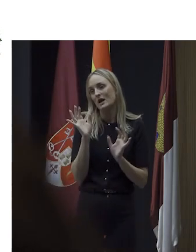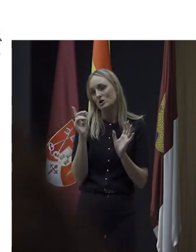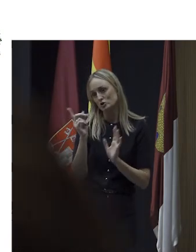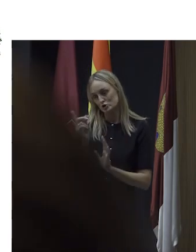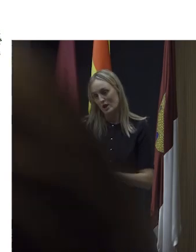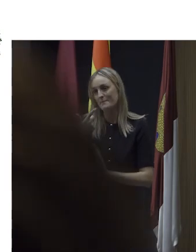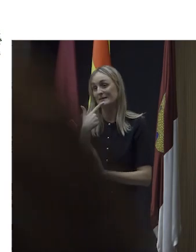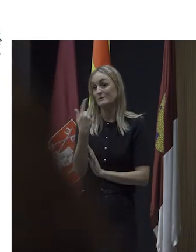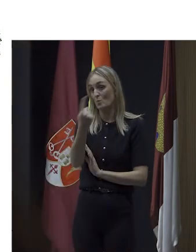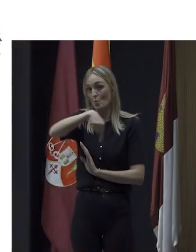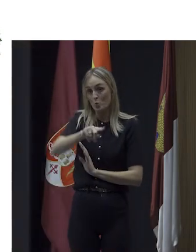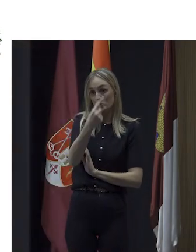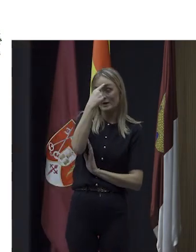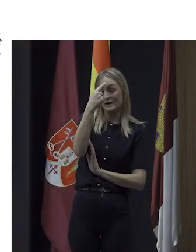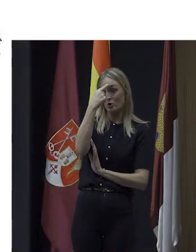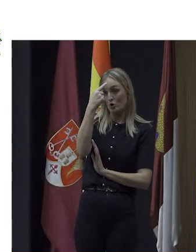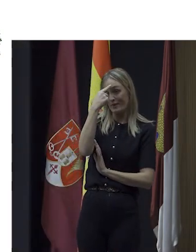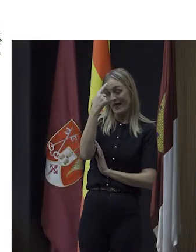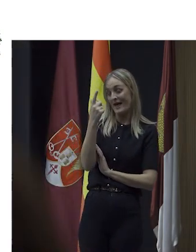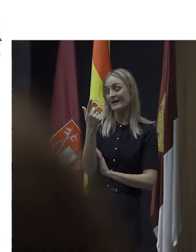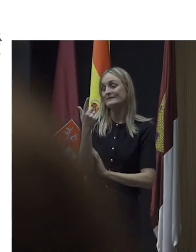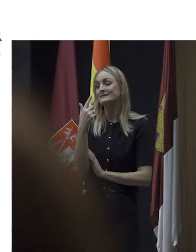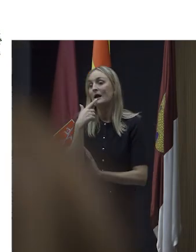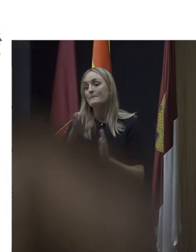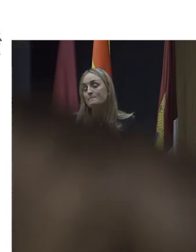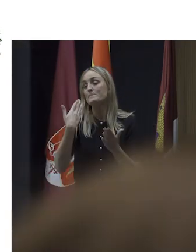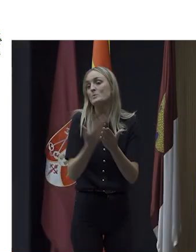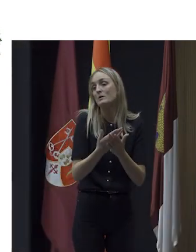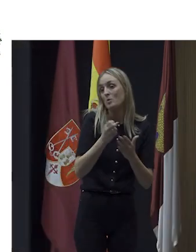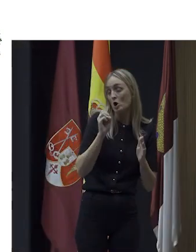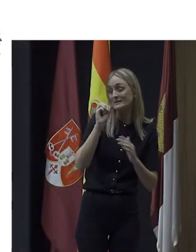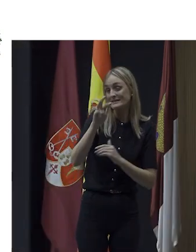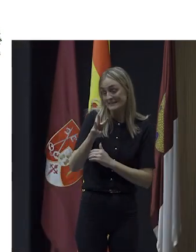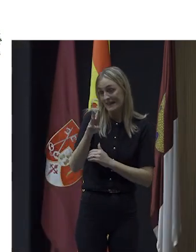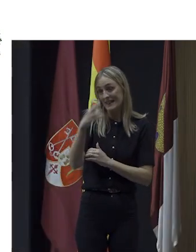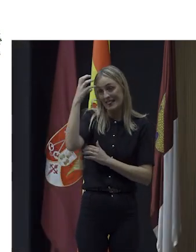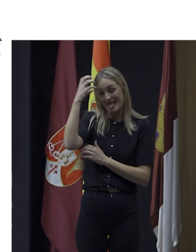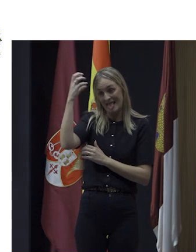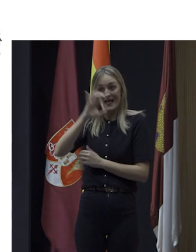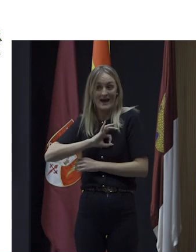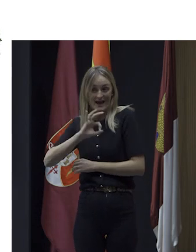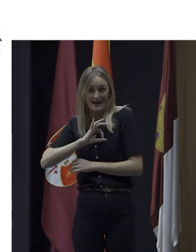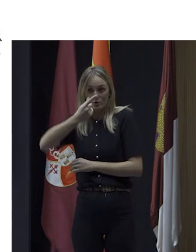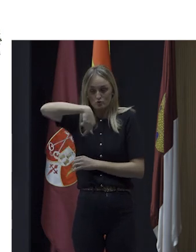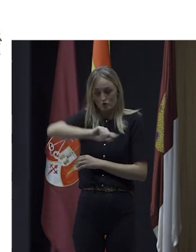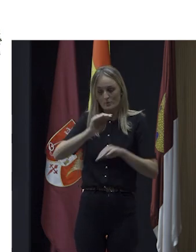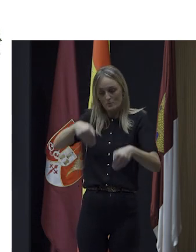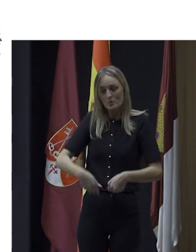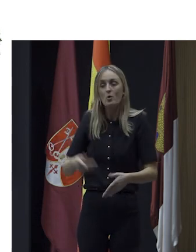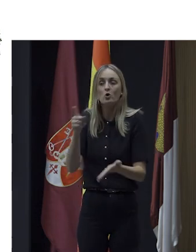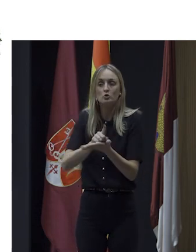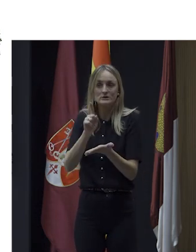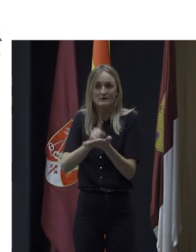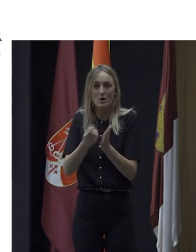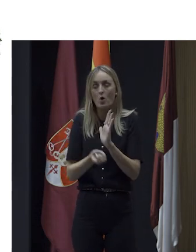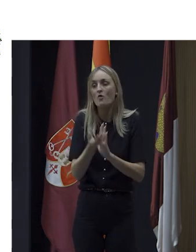rápido, recordarles, lo hemos dicho al inicio, el próximo 13 de enero, lunes 13 de enero, regresamos una conferencia a cargo de